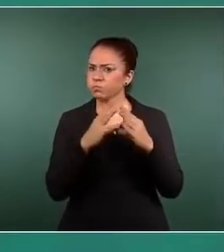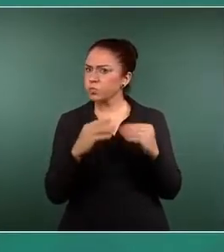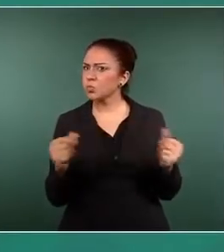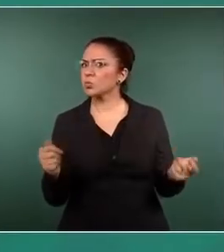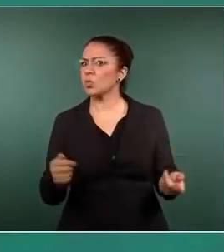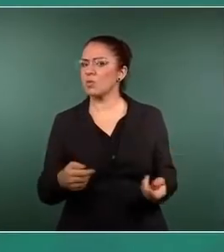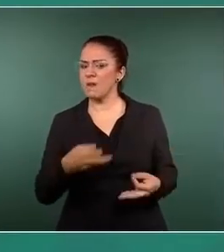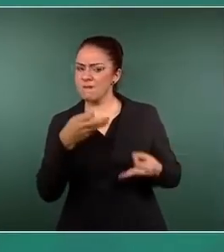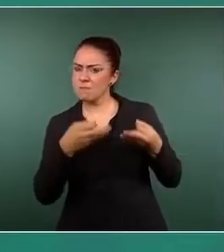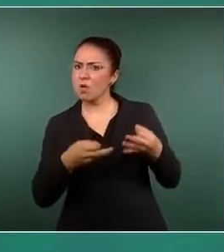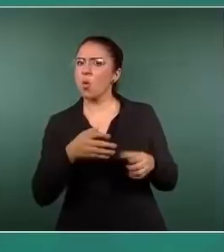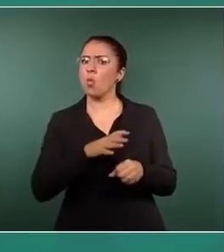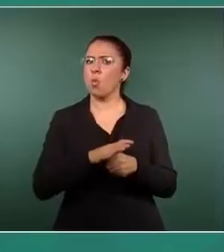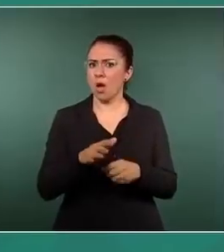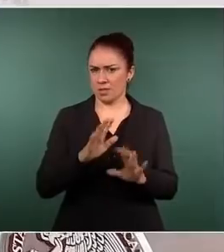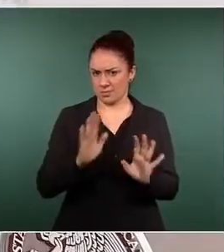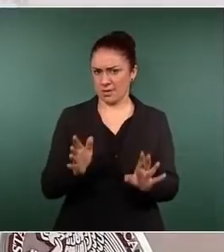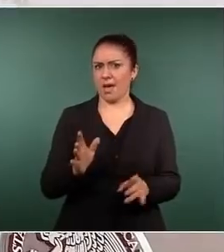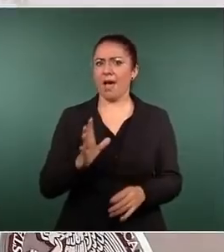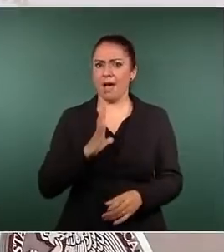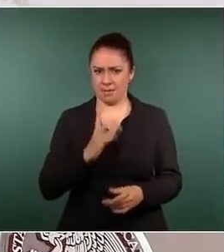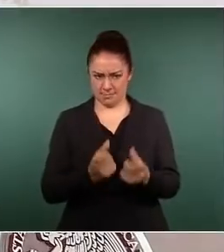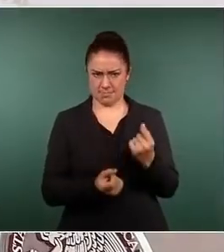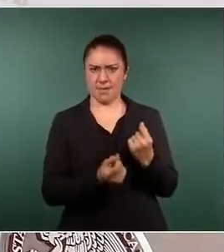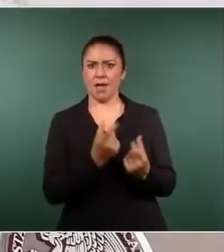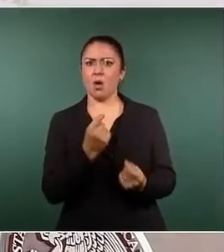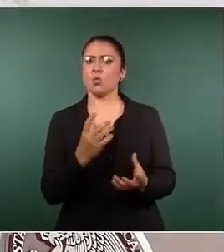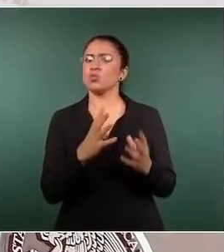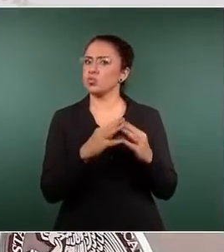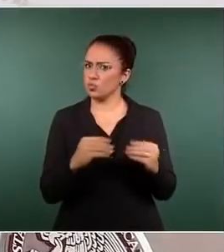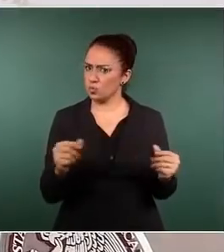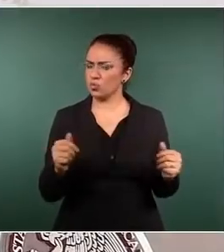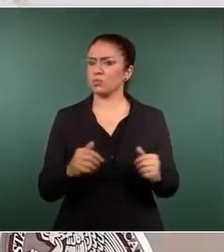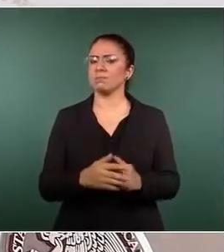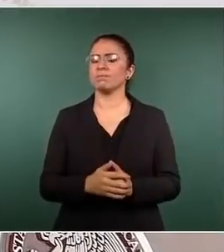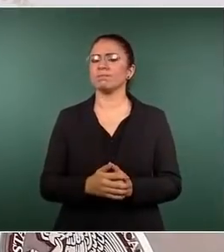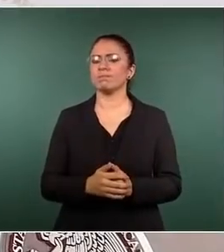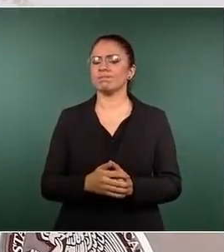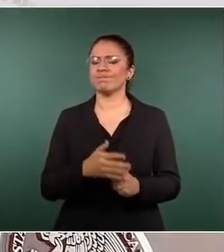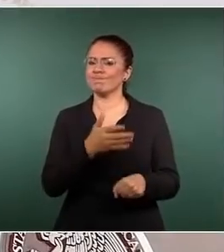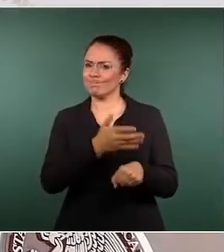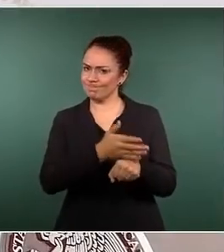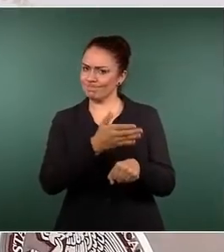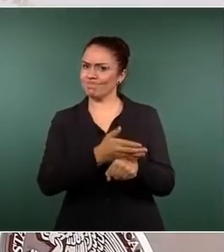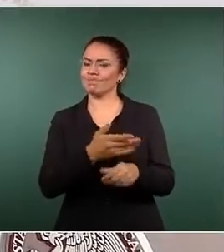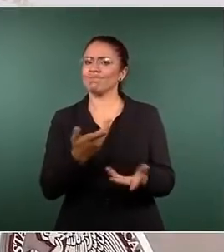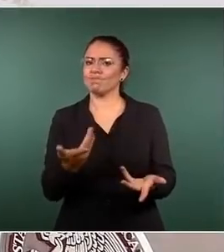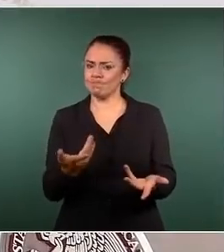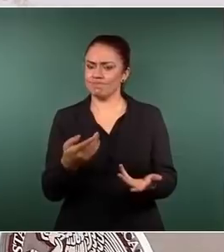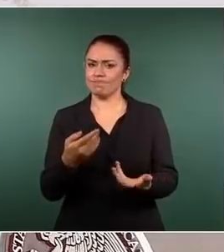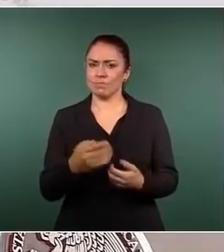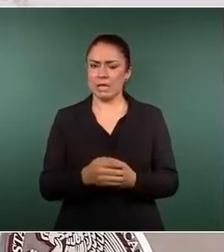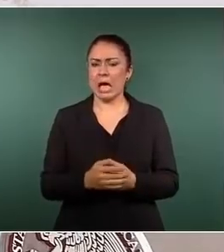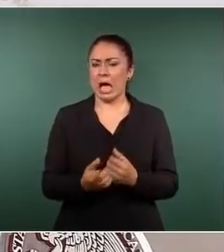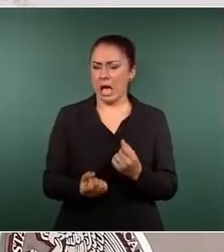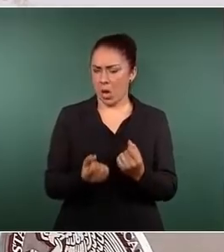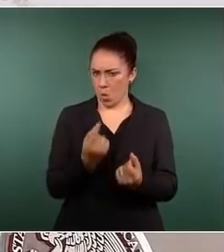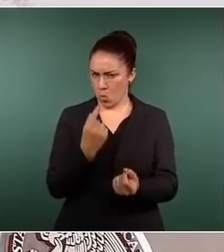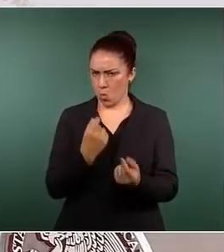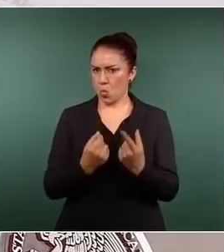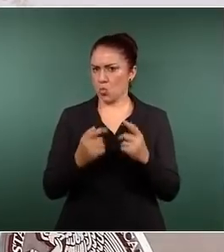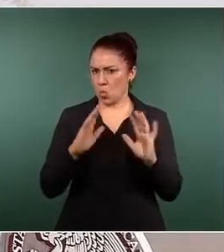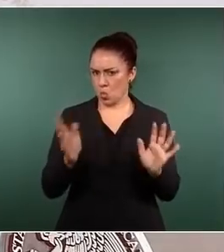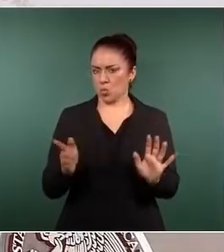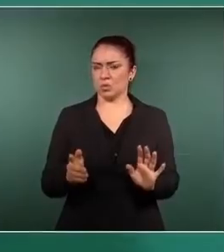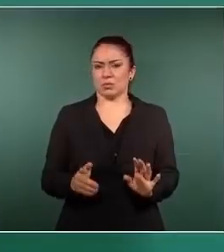como bien lo saben los medios locales ya se se han resuelto y algunos días ya están hasta